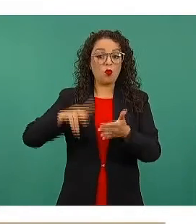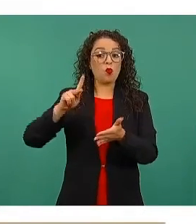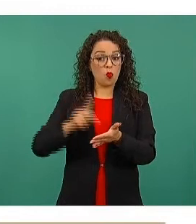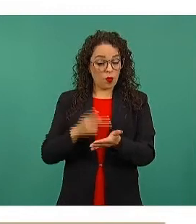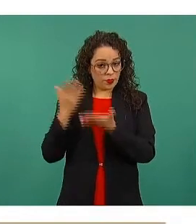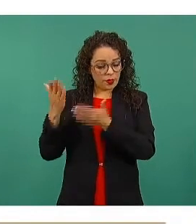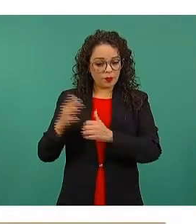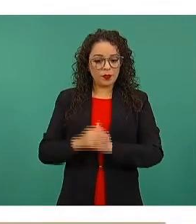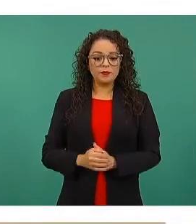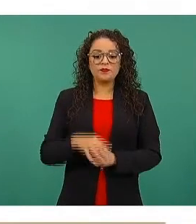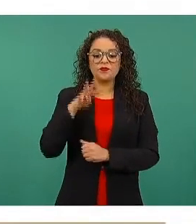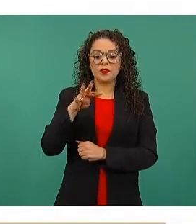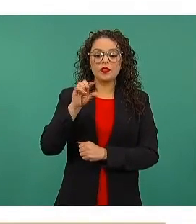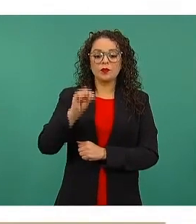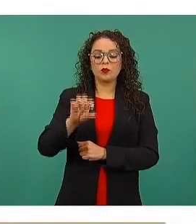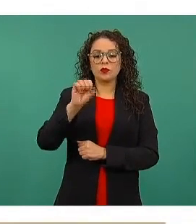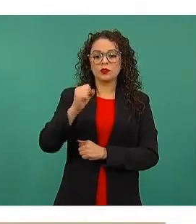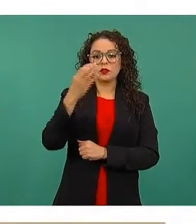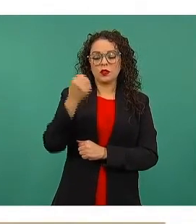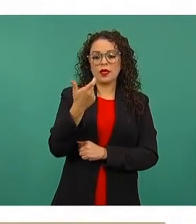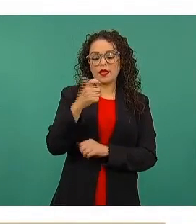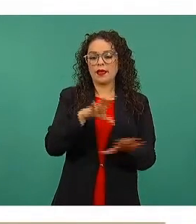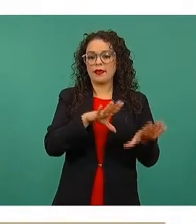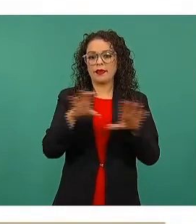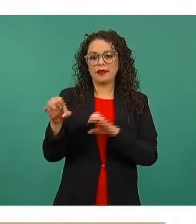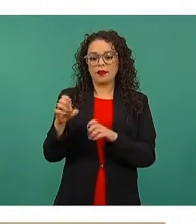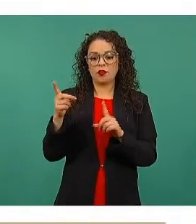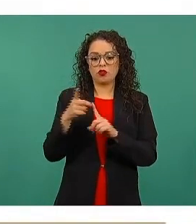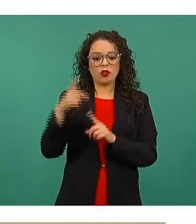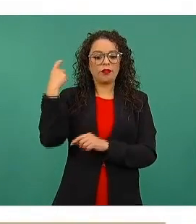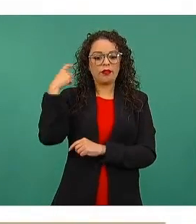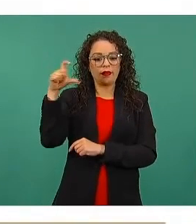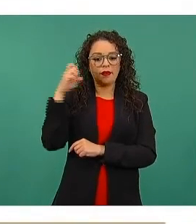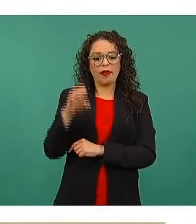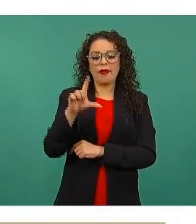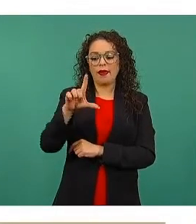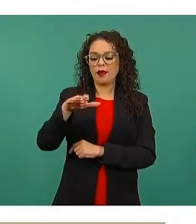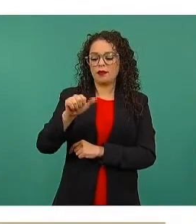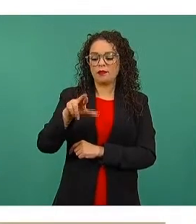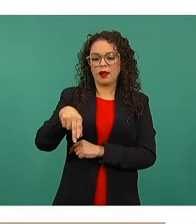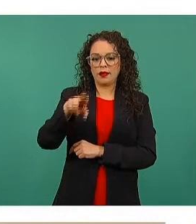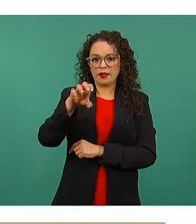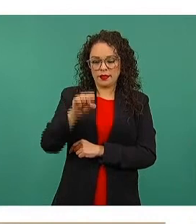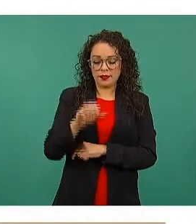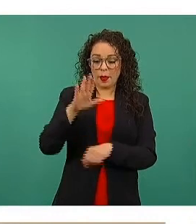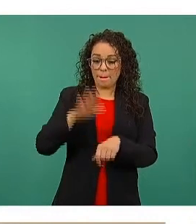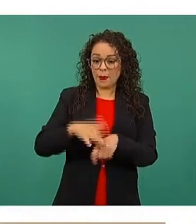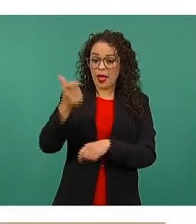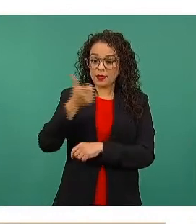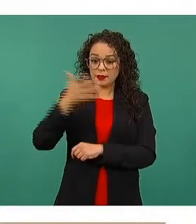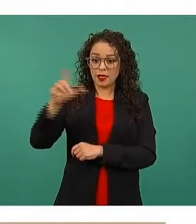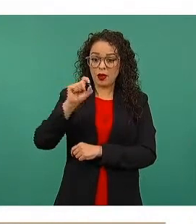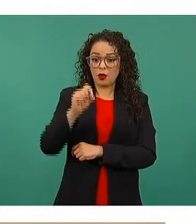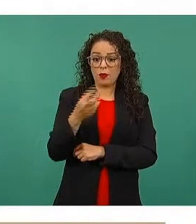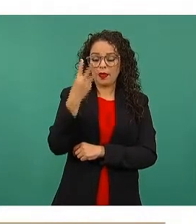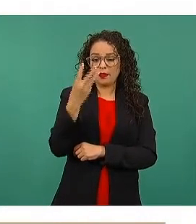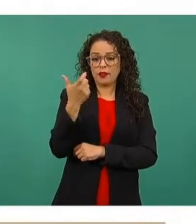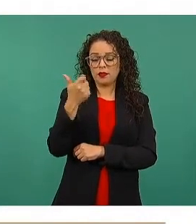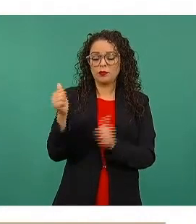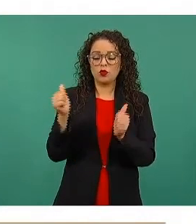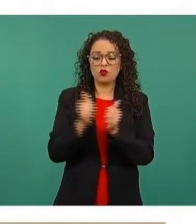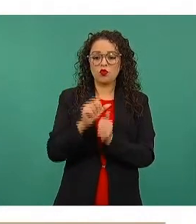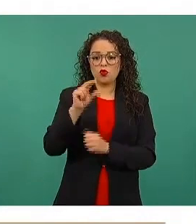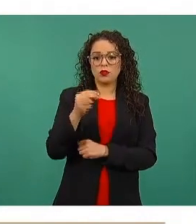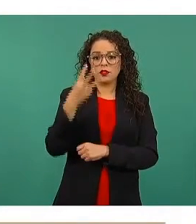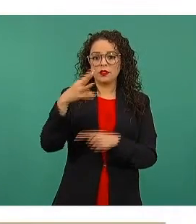y 19.69 de G500 en el Marqués, Querétaro. Mientras que las más caras, 23 pesos con 83 centavos